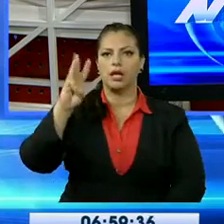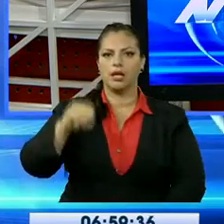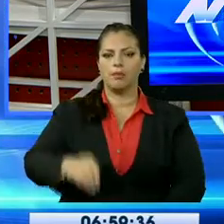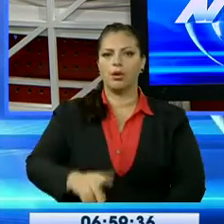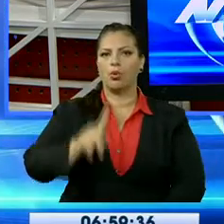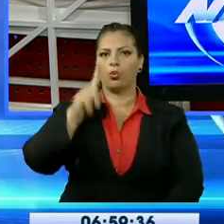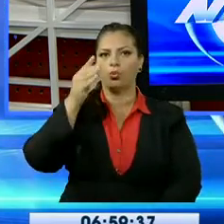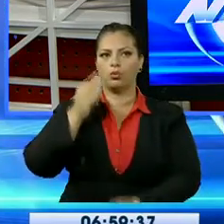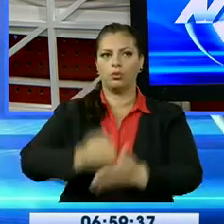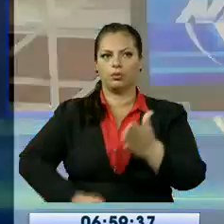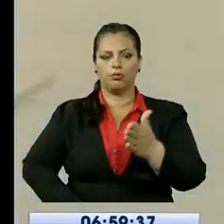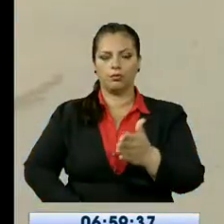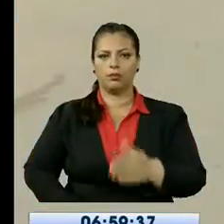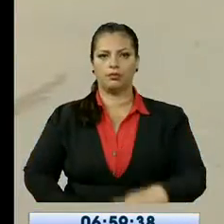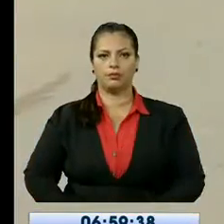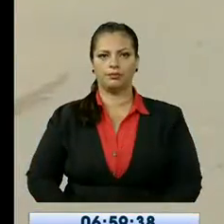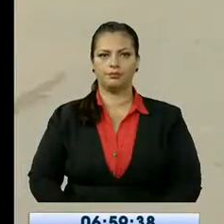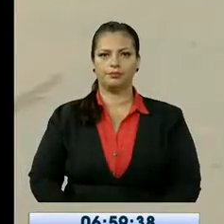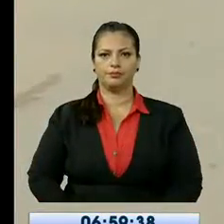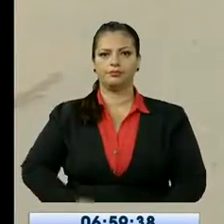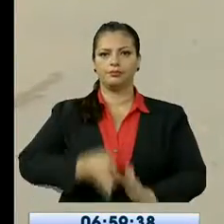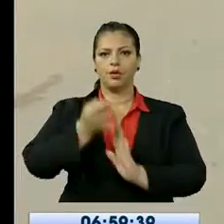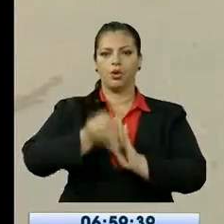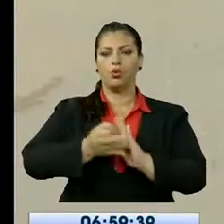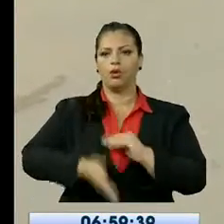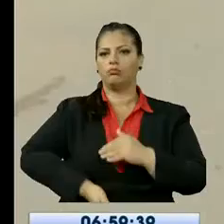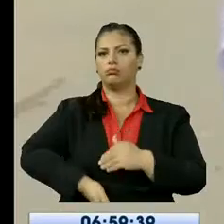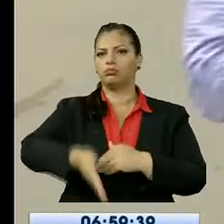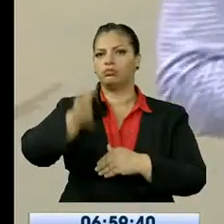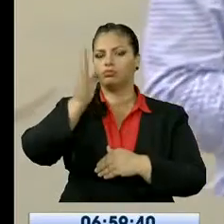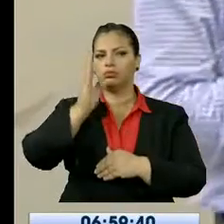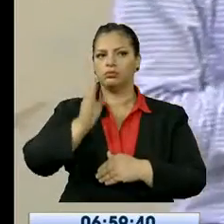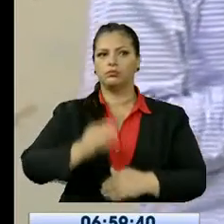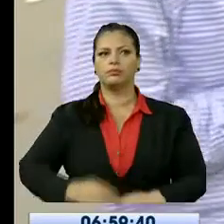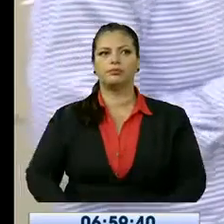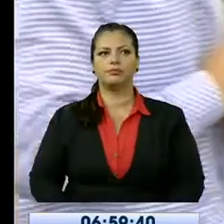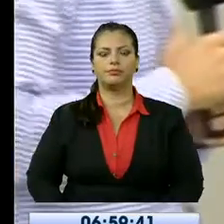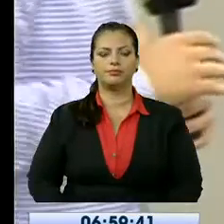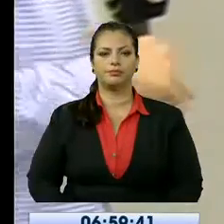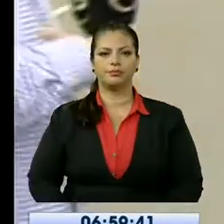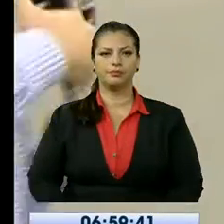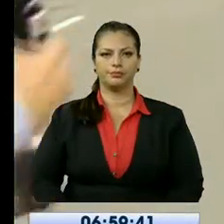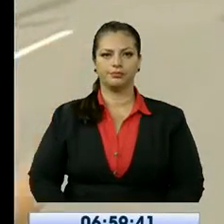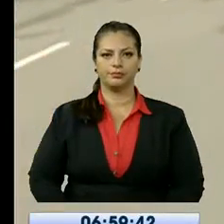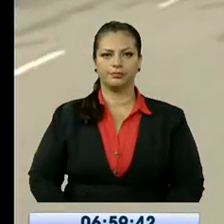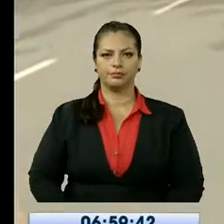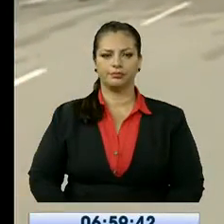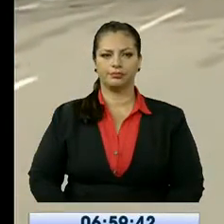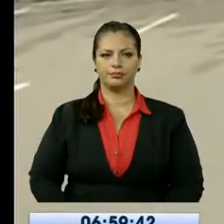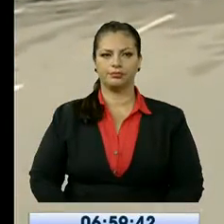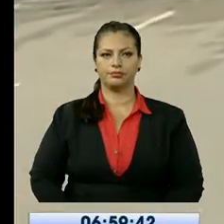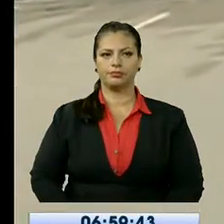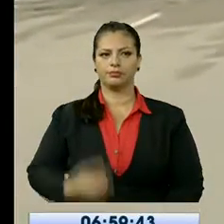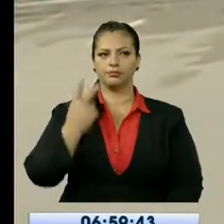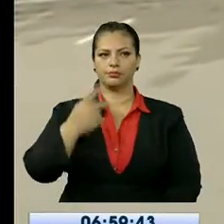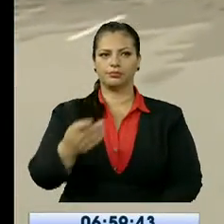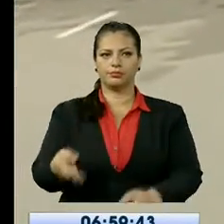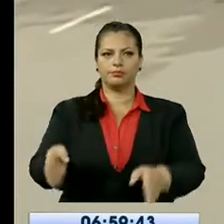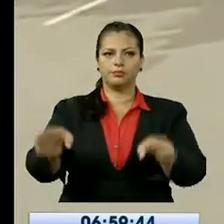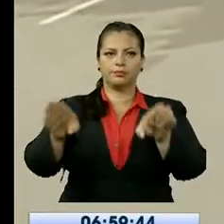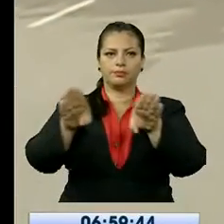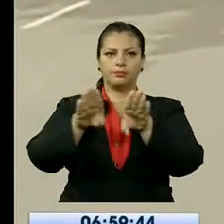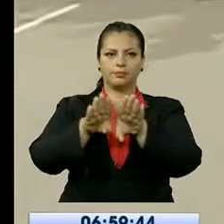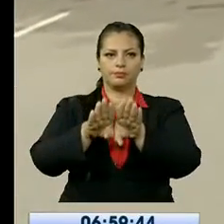la autopista Durán-Boliche, justamente en el tramo que permanece cerrado a la